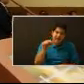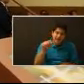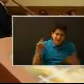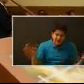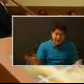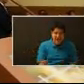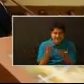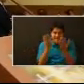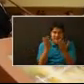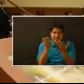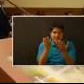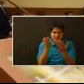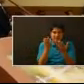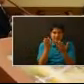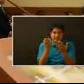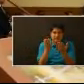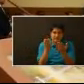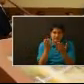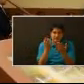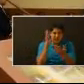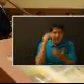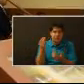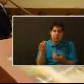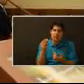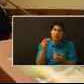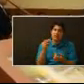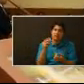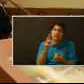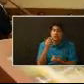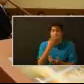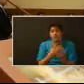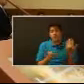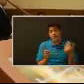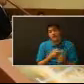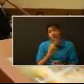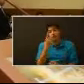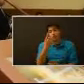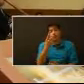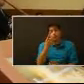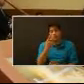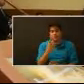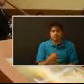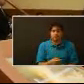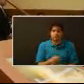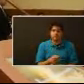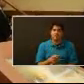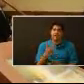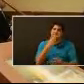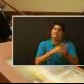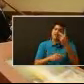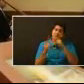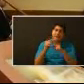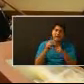levántate, porque no solo fue Débora, no, que era palabra de parte de Dios, porque Dios la estaba enviando.